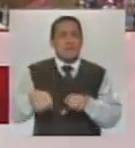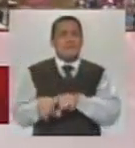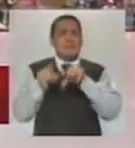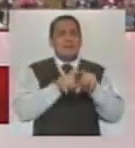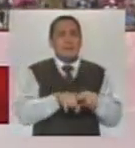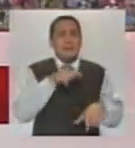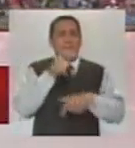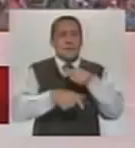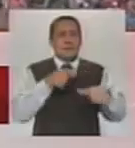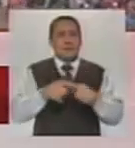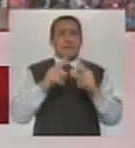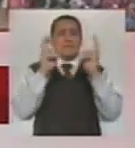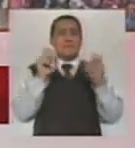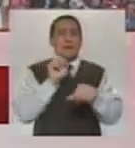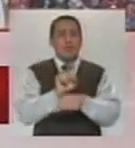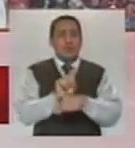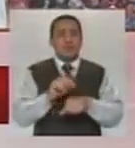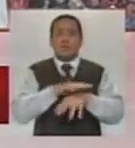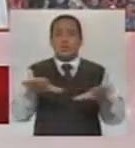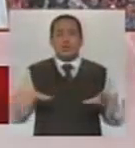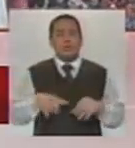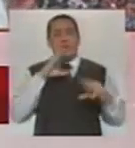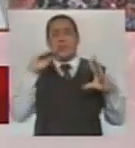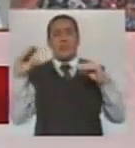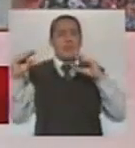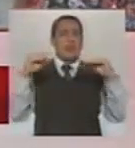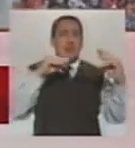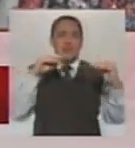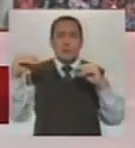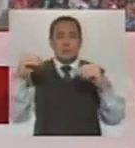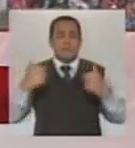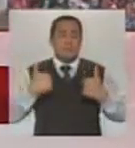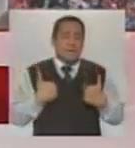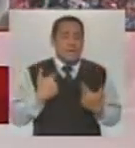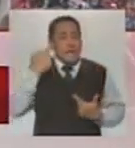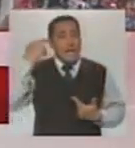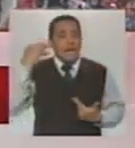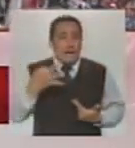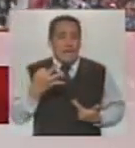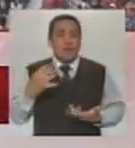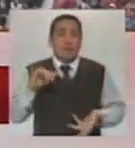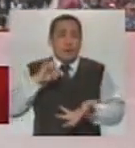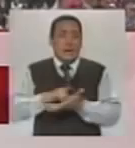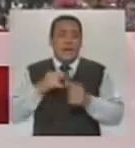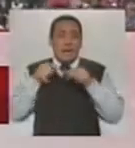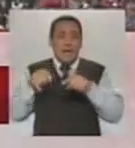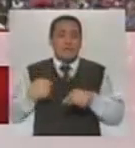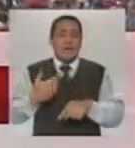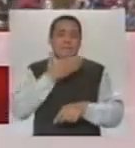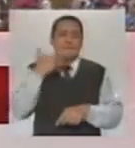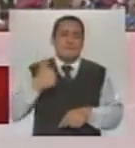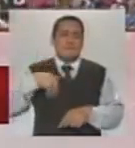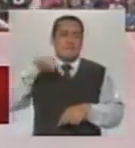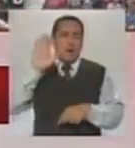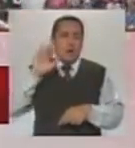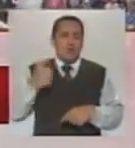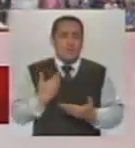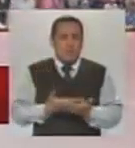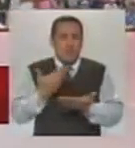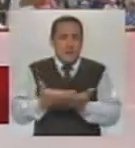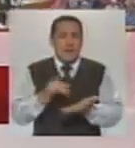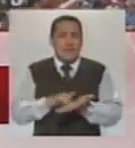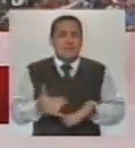personalidades en el campo de la educación, todos han opinado, y nosotros creemos que es la la mejor apuesta que se está